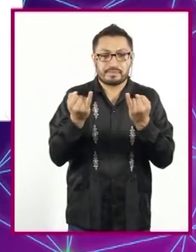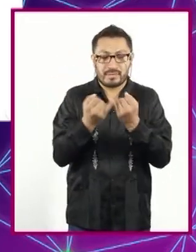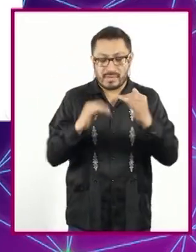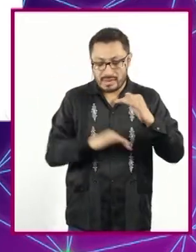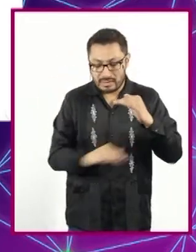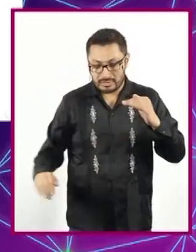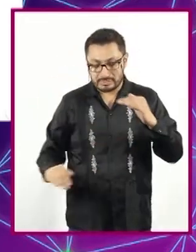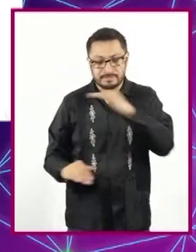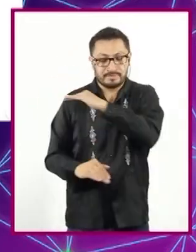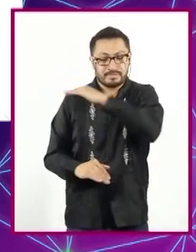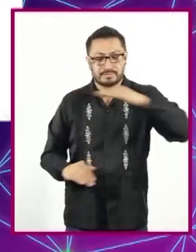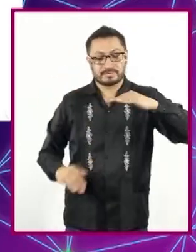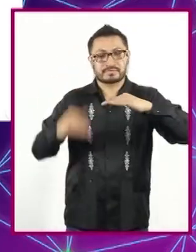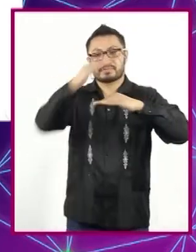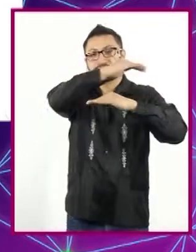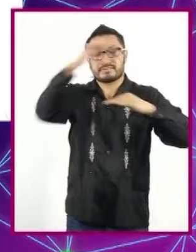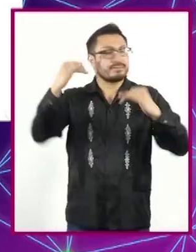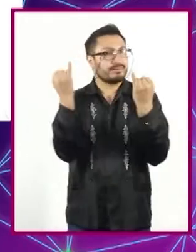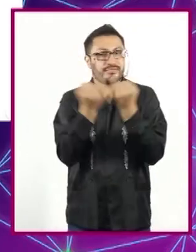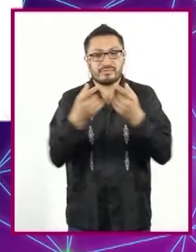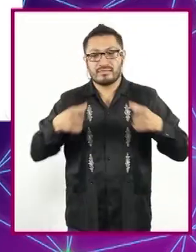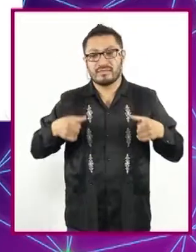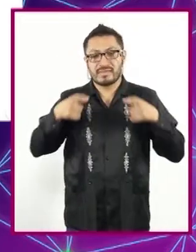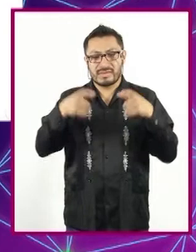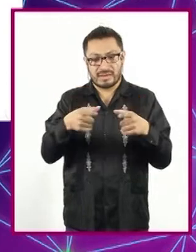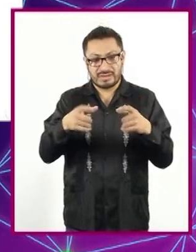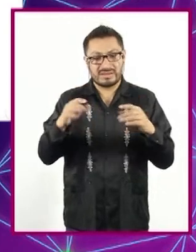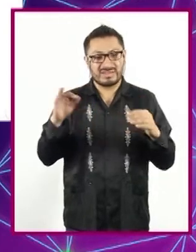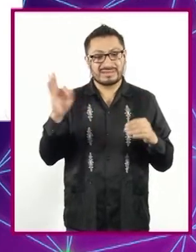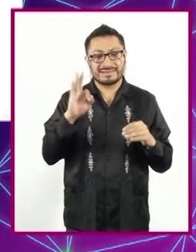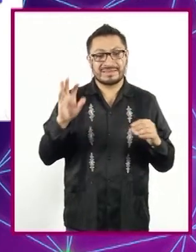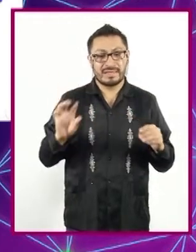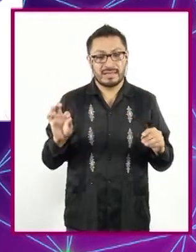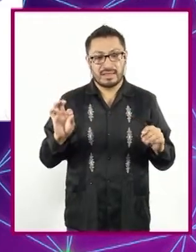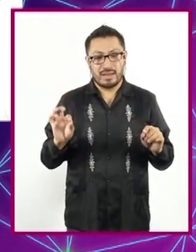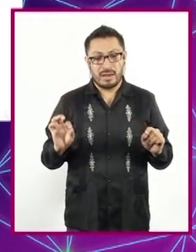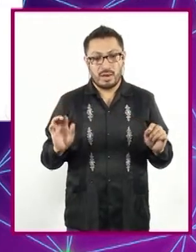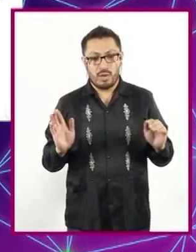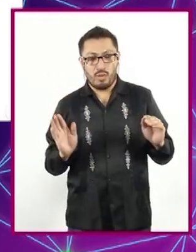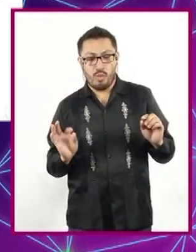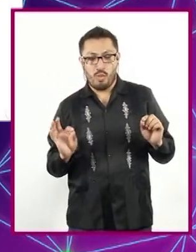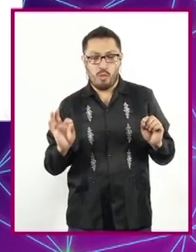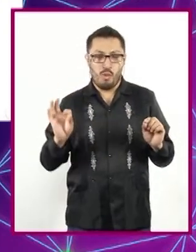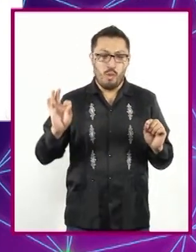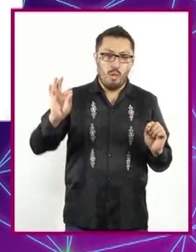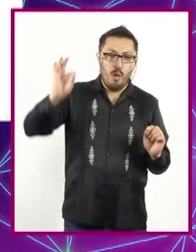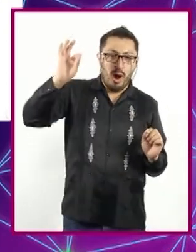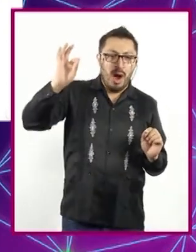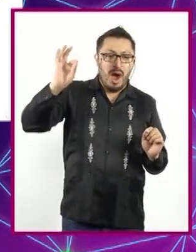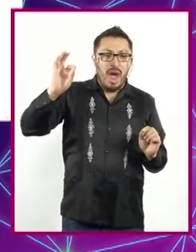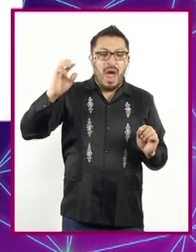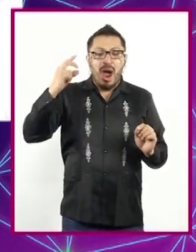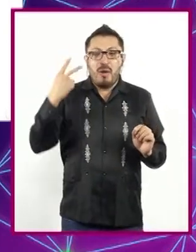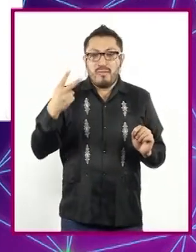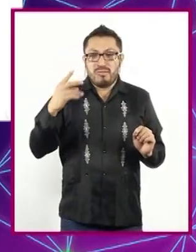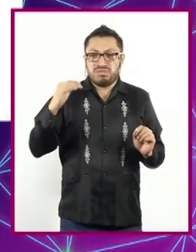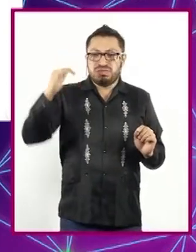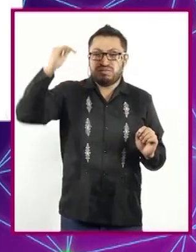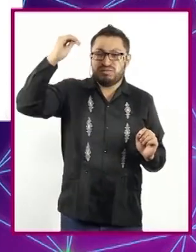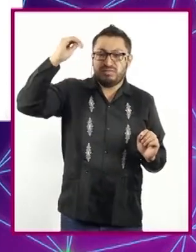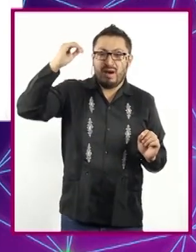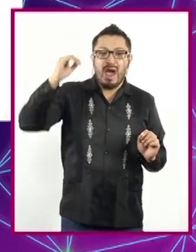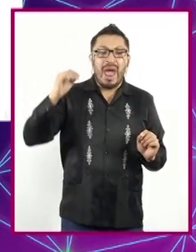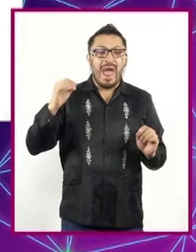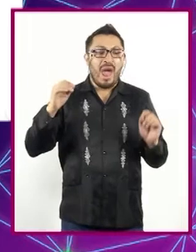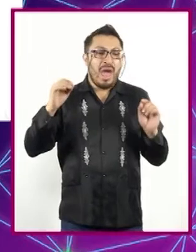base, un círculo. Si se mueve el plano de corte sobre el mismo cilindro, 2 unidades más arriba